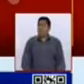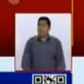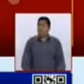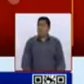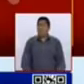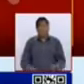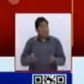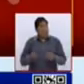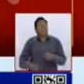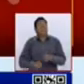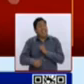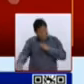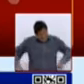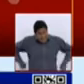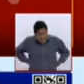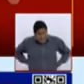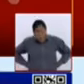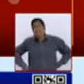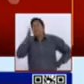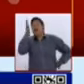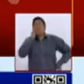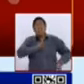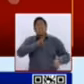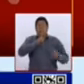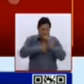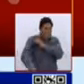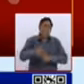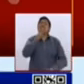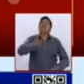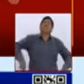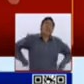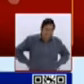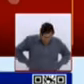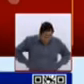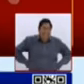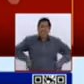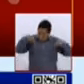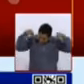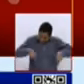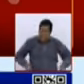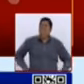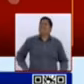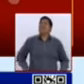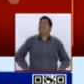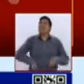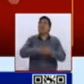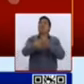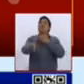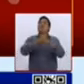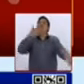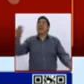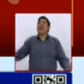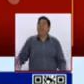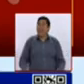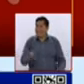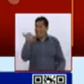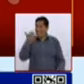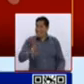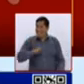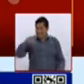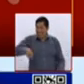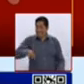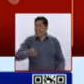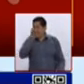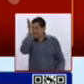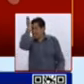¿Me quieren cagar? Vamos a ver, ¿quién caga aquí? Aquí en esta zona o donde sea. Yo piso